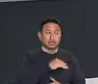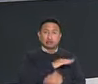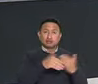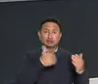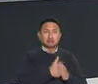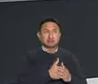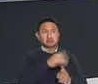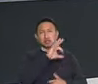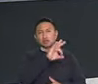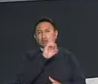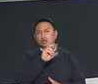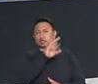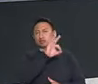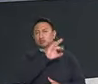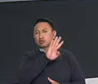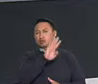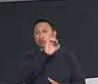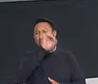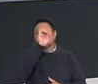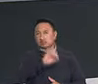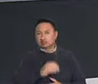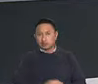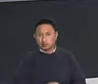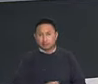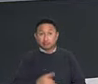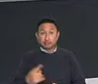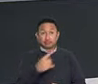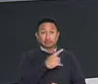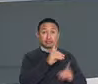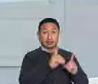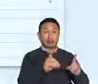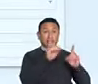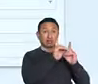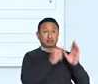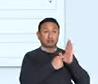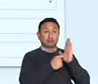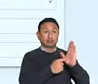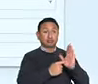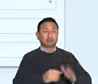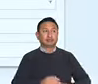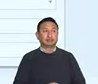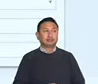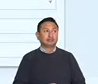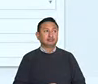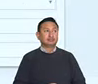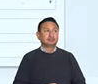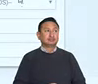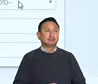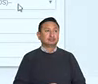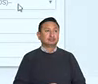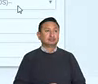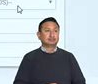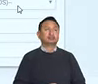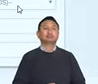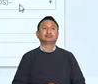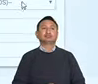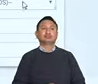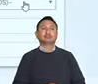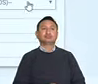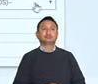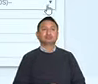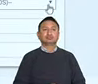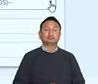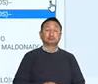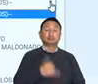al 90, 94, 99%. En pantalla, póngalo por favor, vamos rápidamente leyendo qué es lo que tenemos acá.